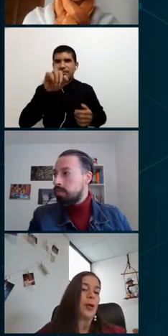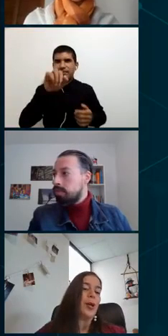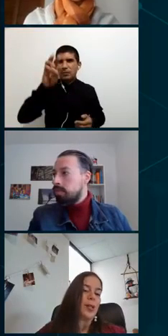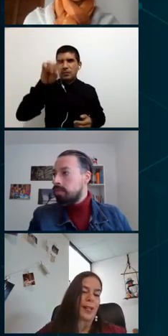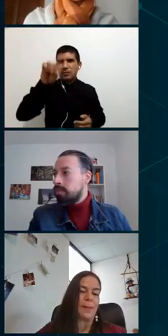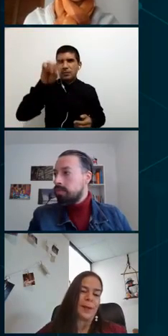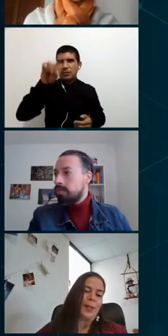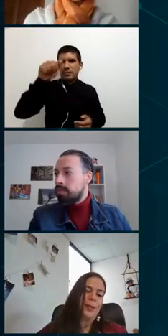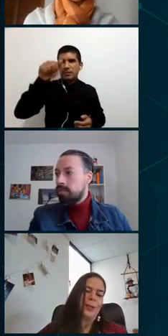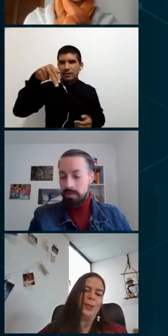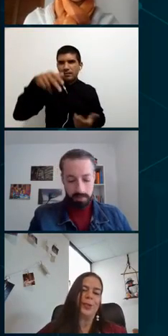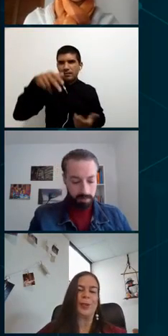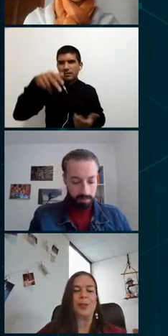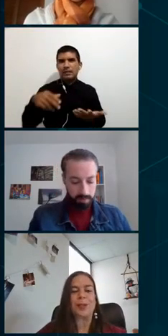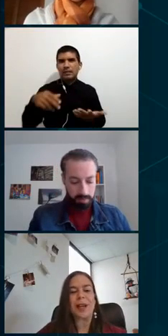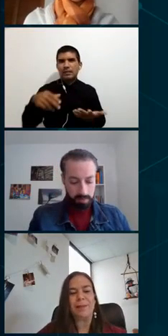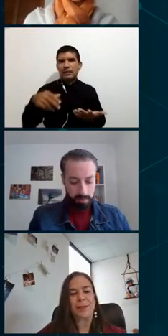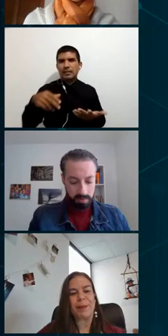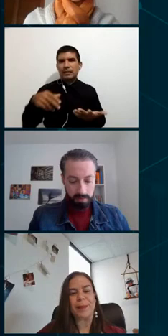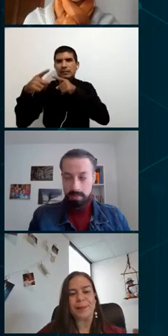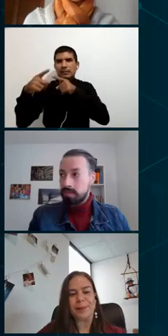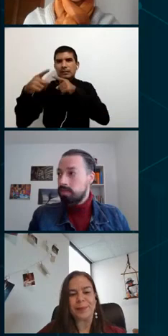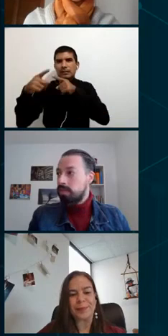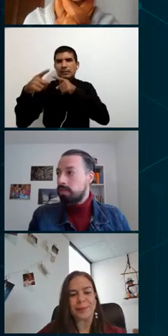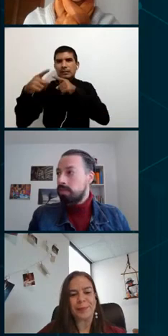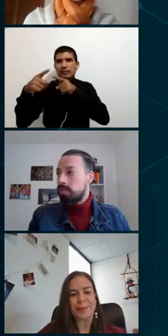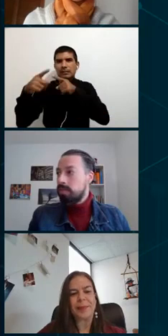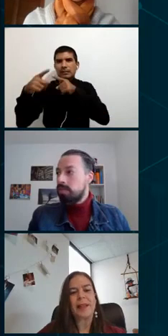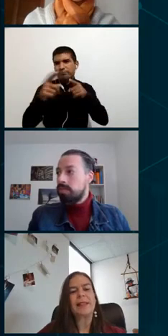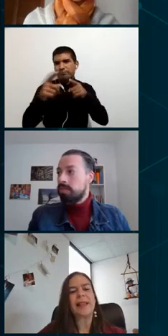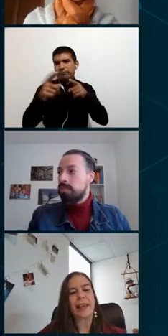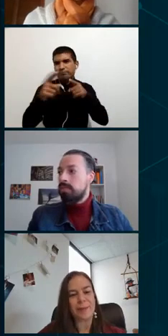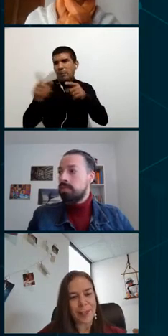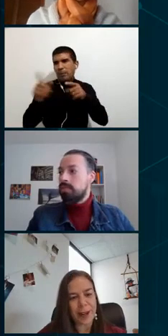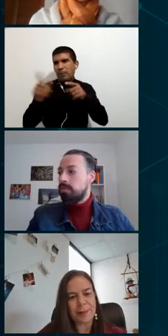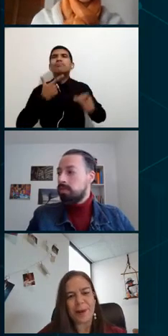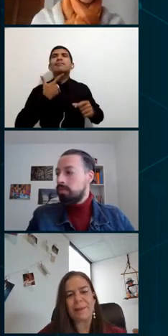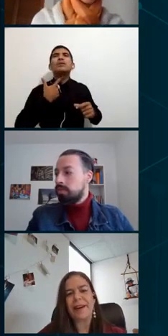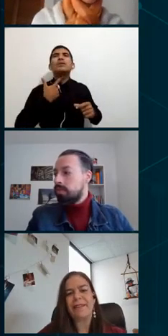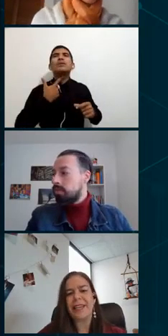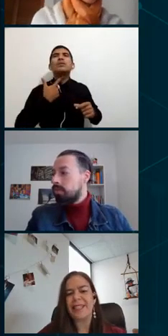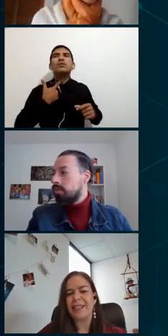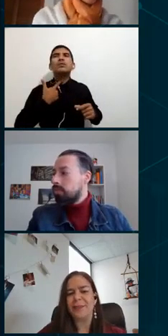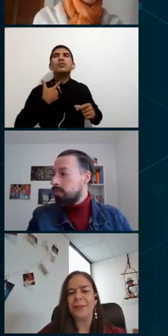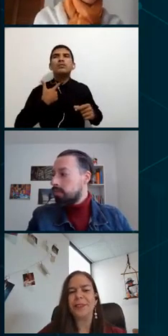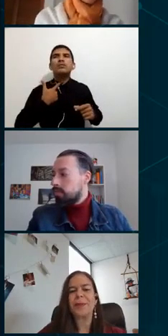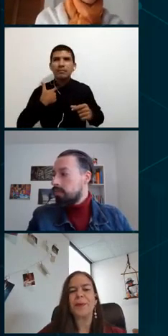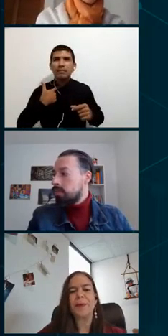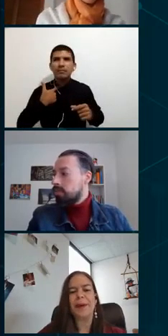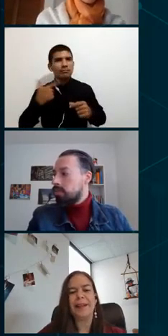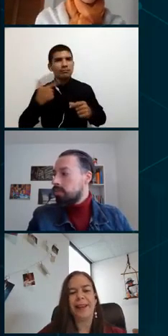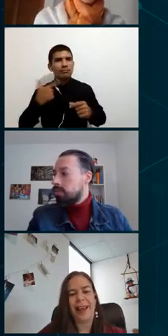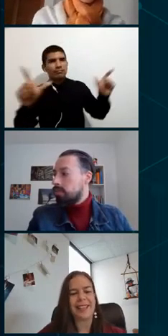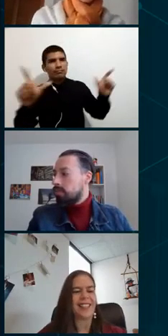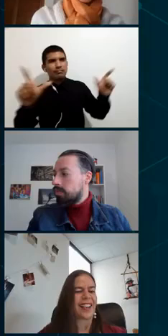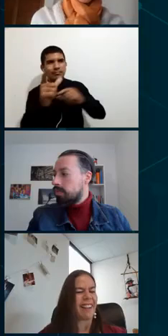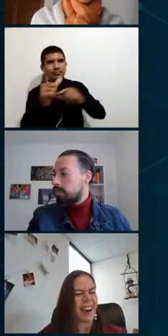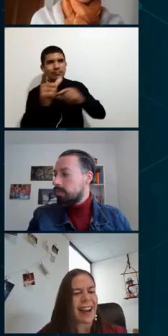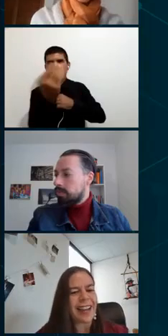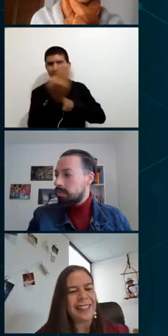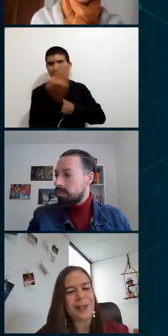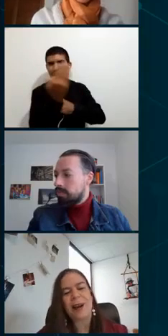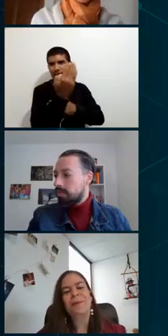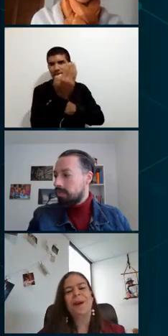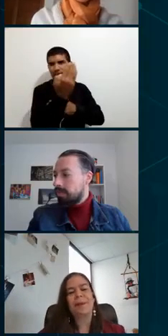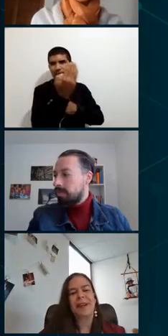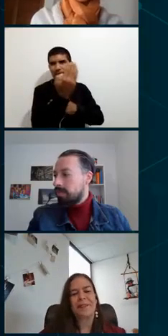que uno no conozca, porque no todos los conocemos, pero seguimos con la Mujer Maravilla, Wonder Woman. Esa es la